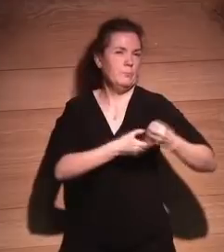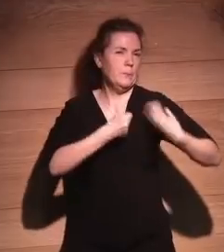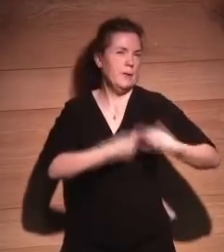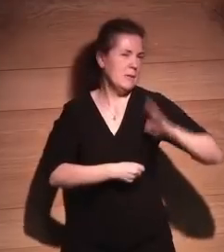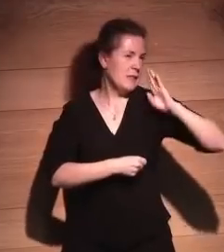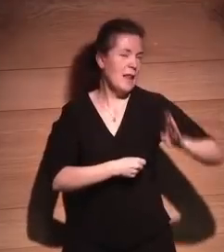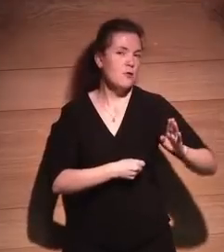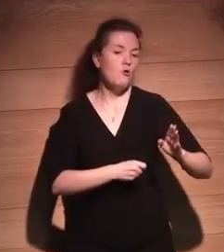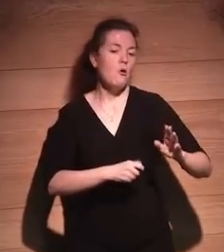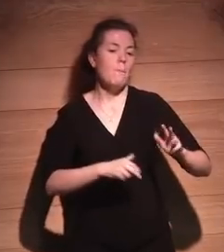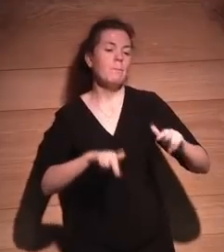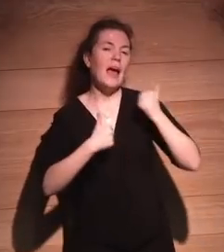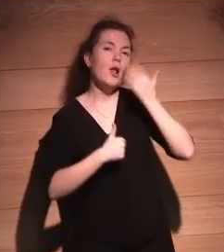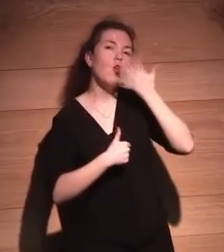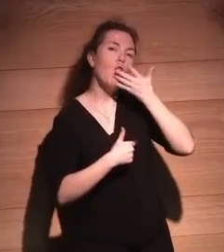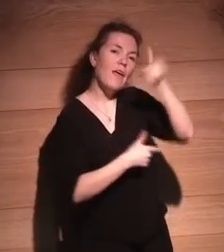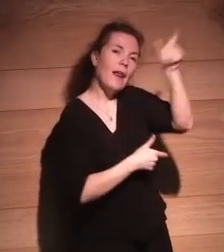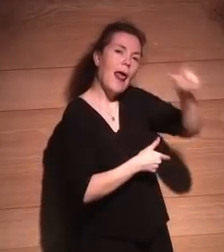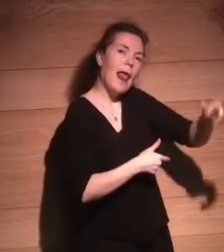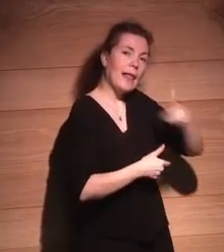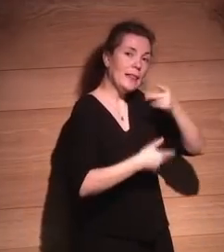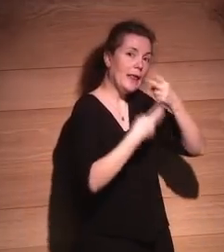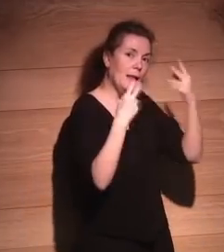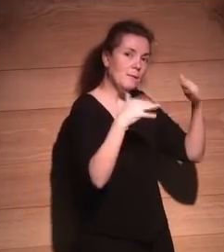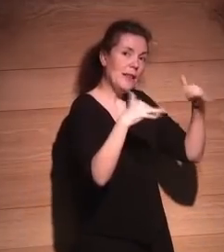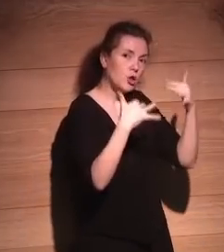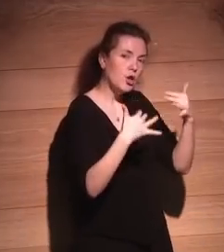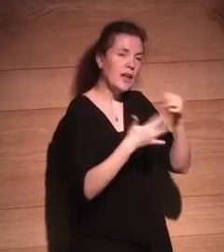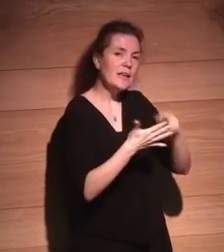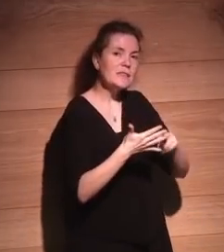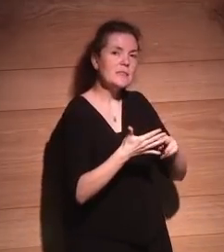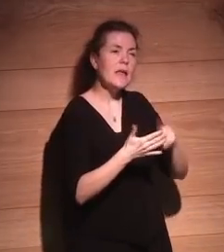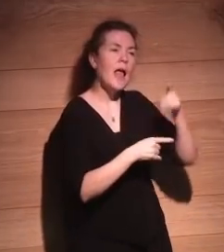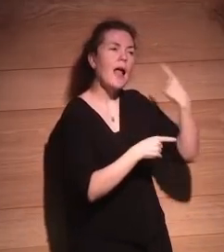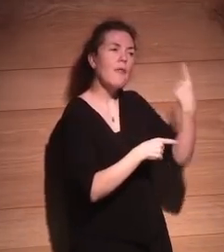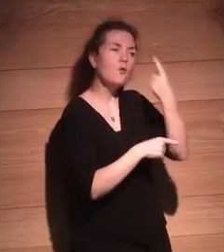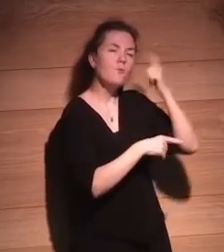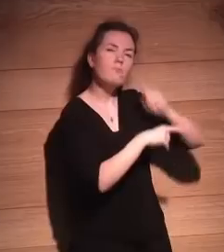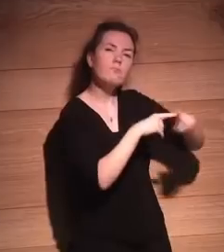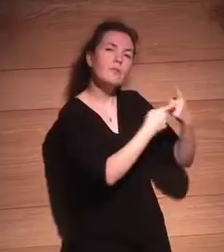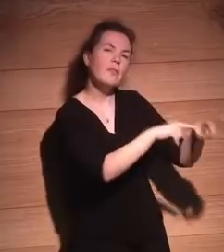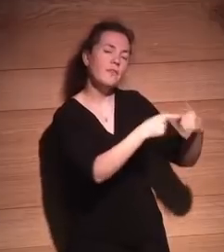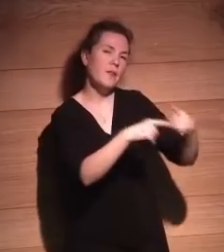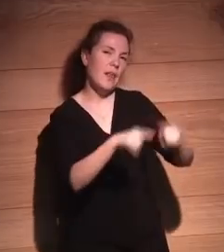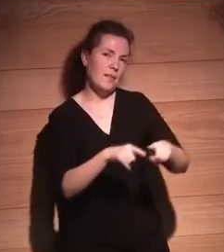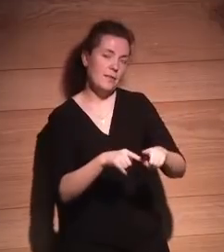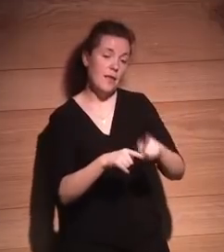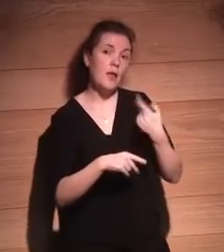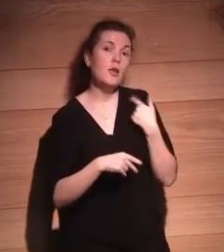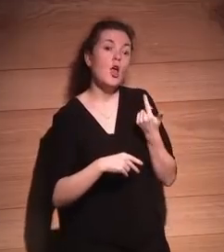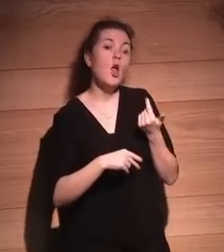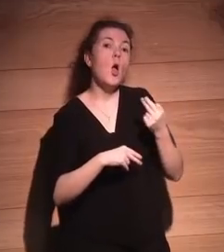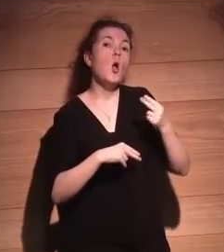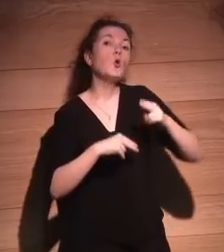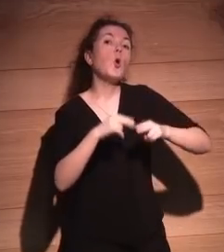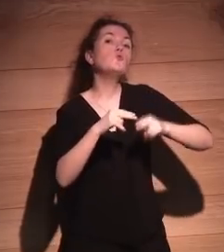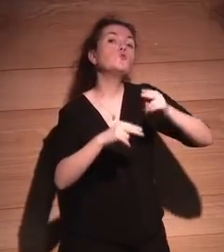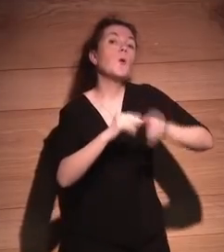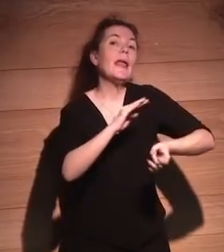permita conocer a nuestros lectores, que nos permita conocer las distintas tipologías de lectores que tenemos, construir sobre